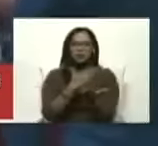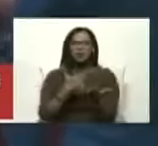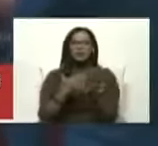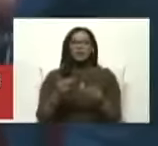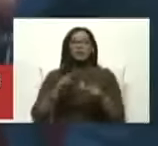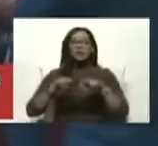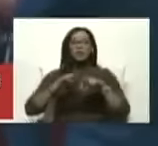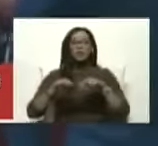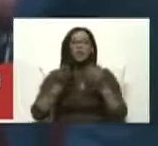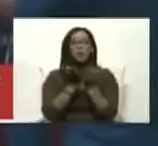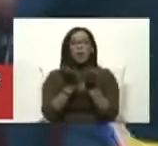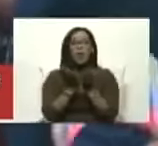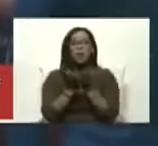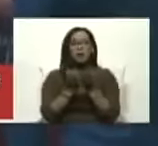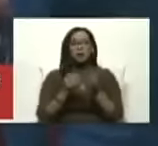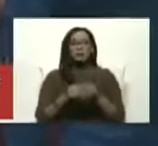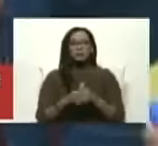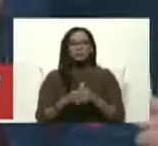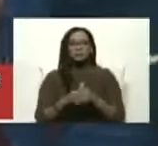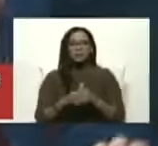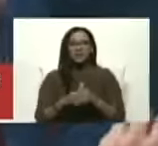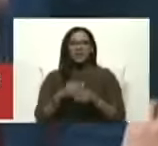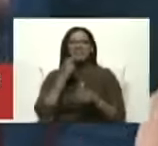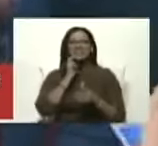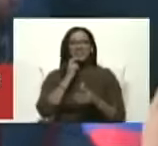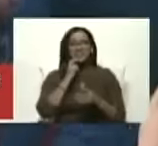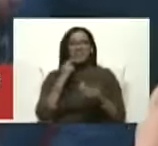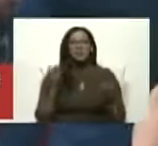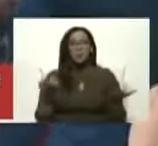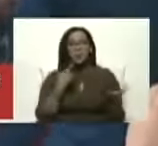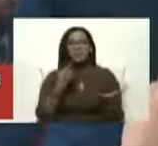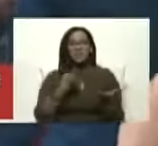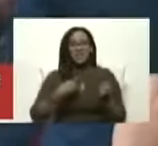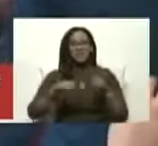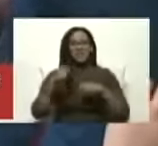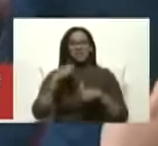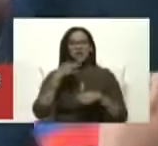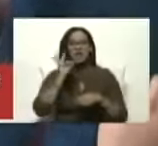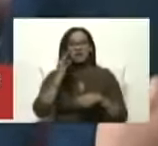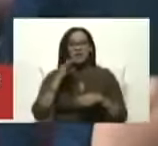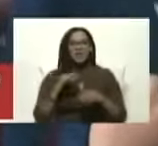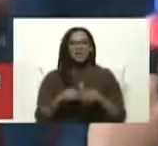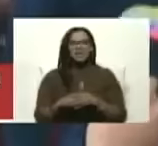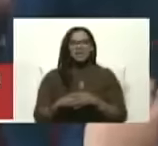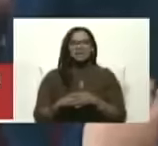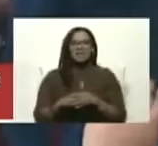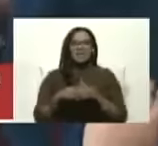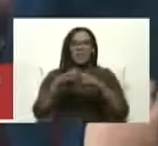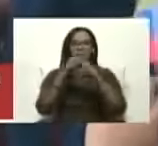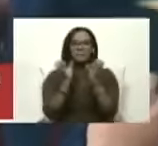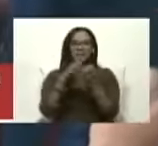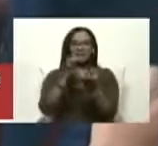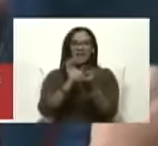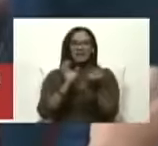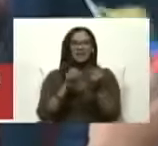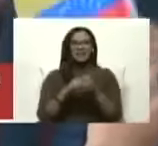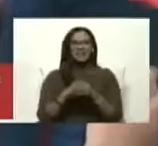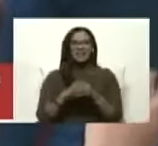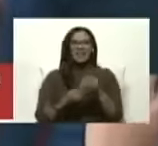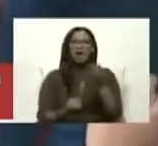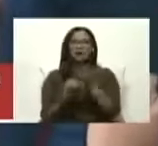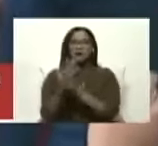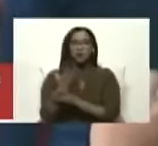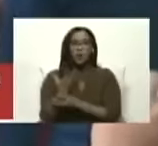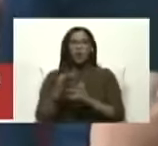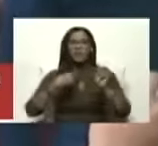clases. El cacao, ya dije, exportando café, de la mandarina, las flores,